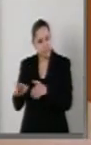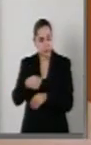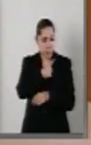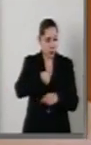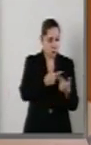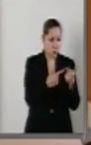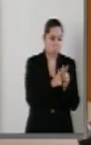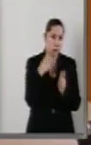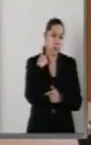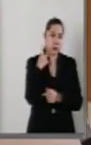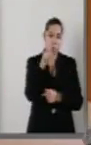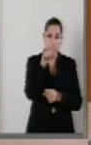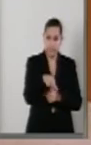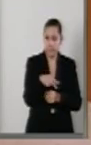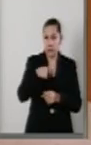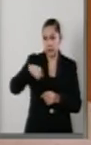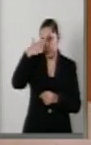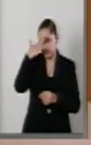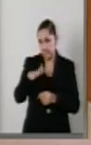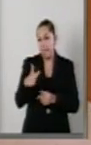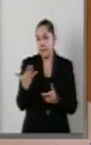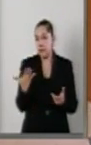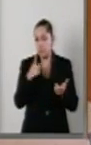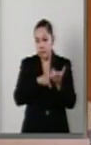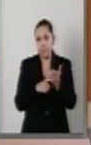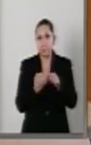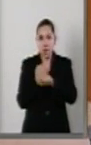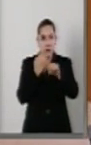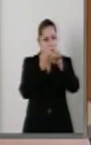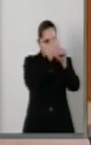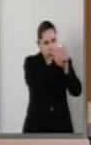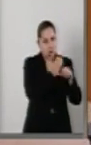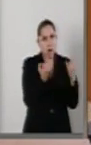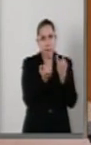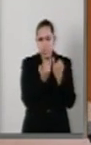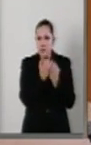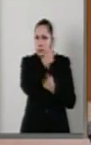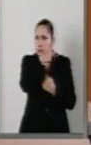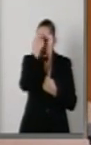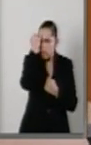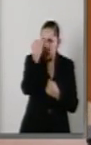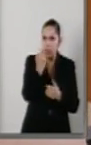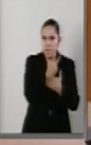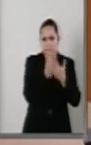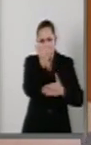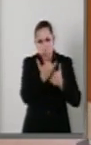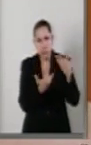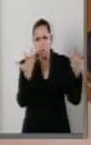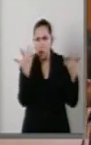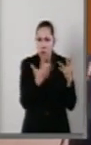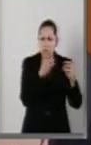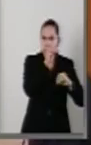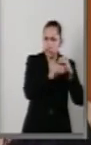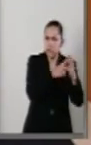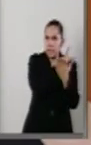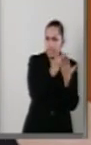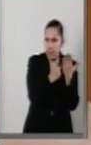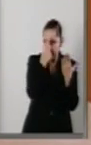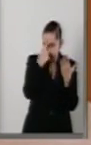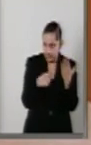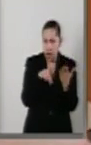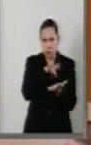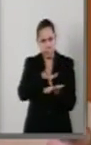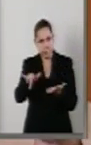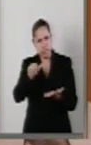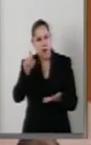la colaboración de los gobiernos estatales para implementar políticas de inclusión educativa para las jóvenes embarazadas. Por ello, nos pronunciamos a